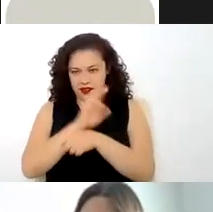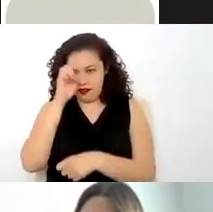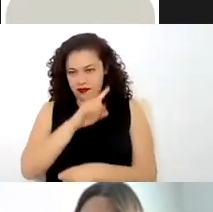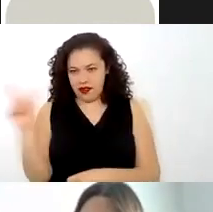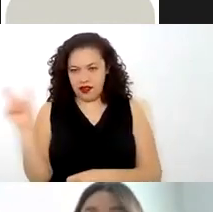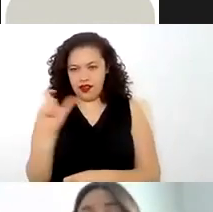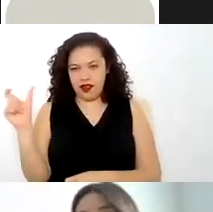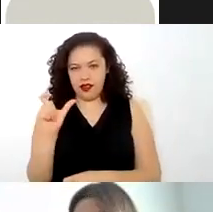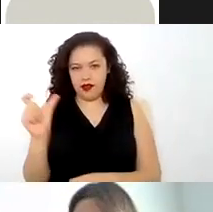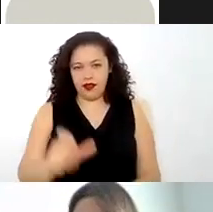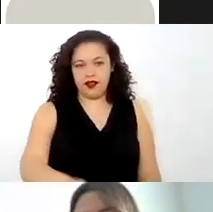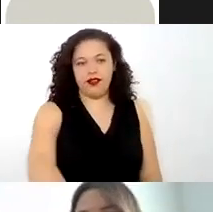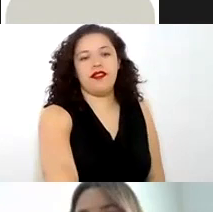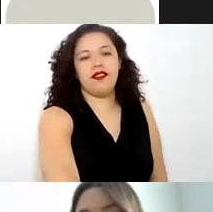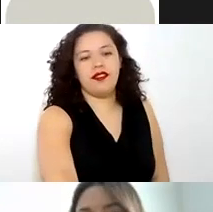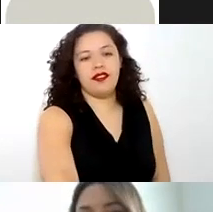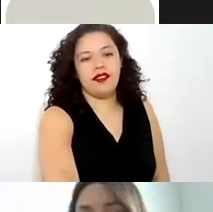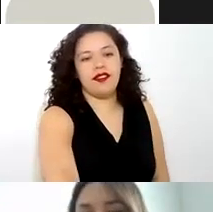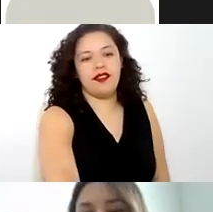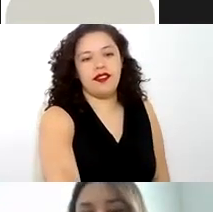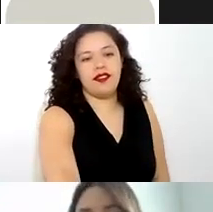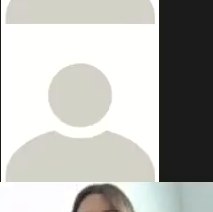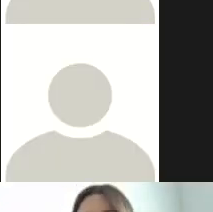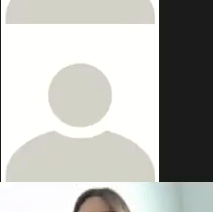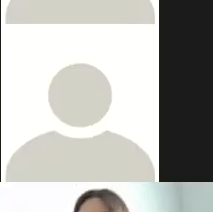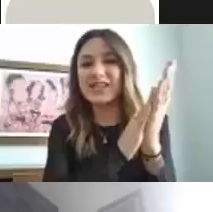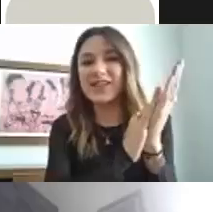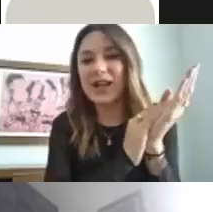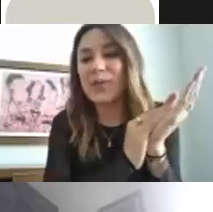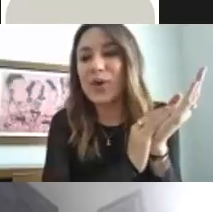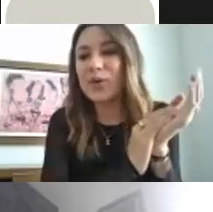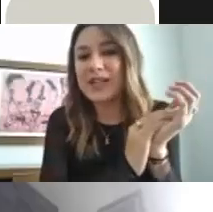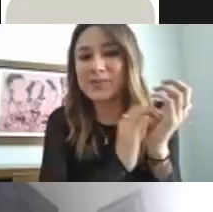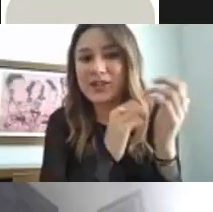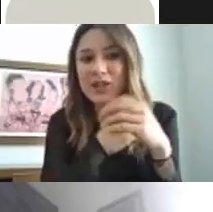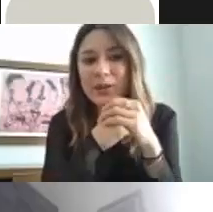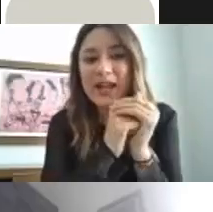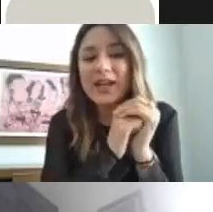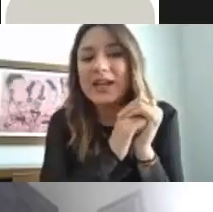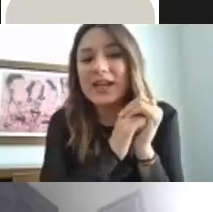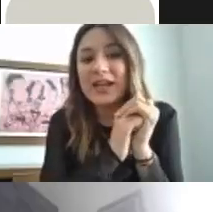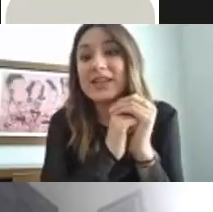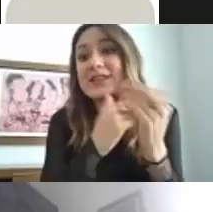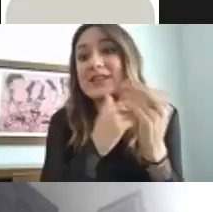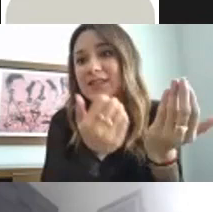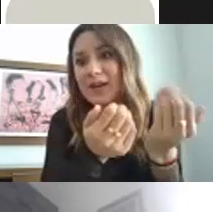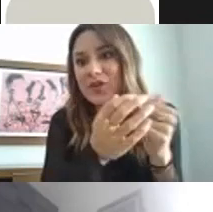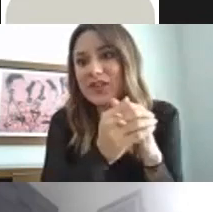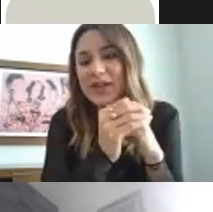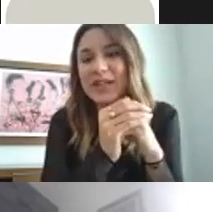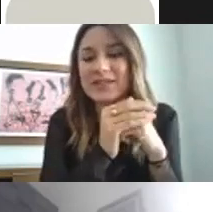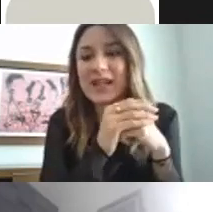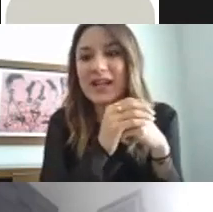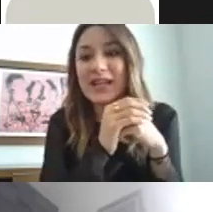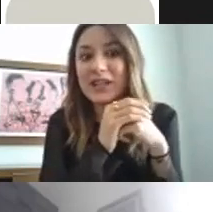por parte de la Secretaría de Trabajo y Previsión Social a llevar a cabo una inspección laboral necesitamos también